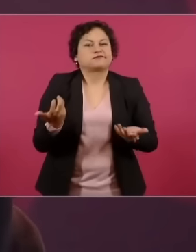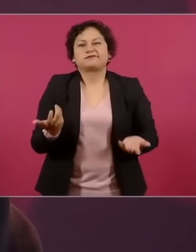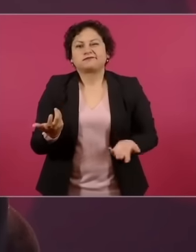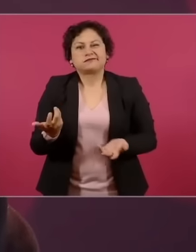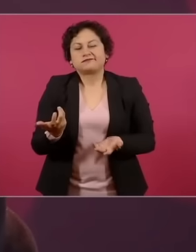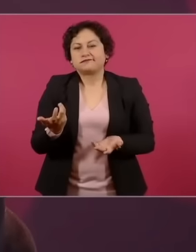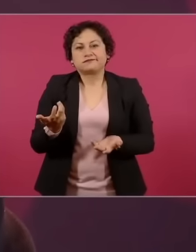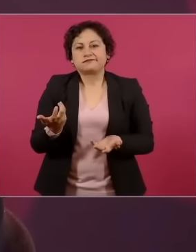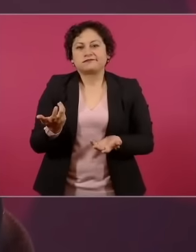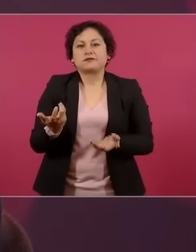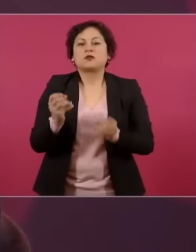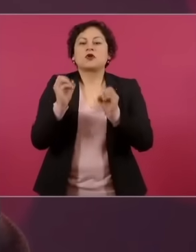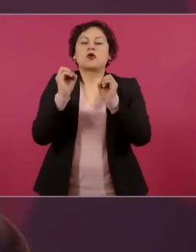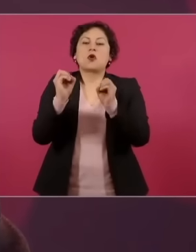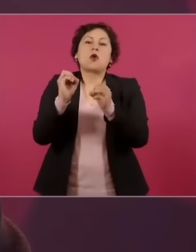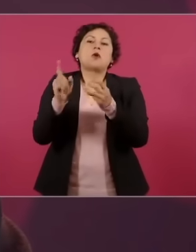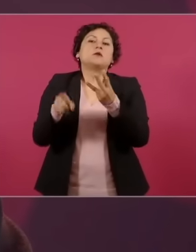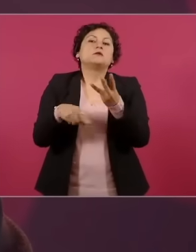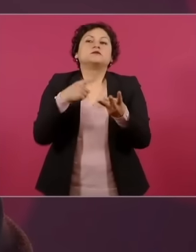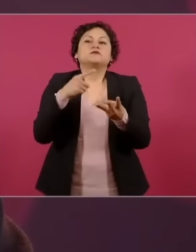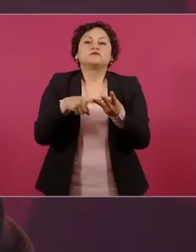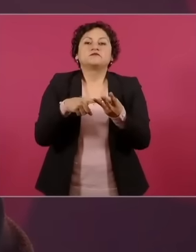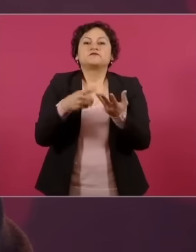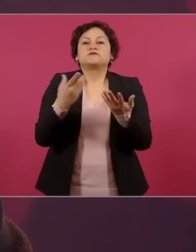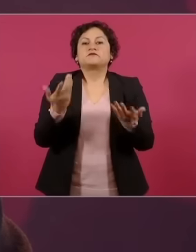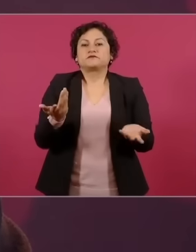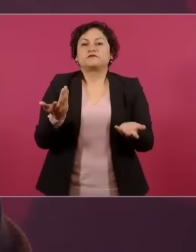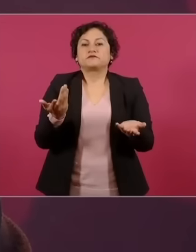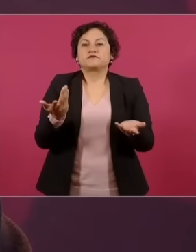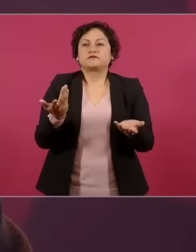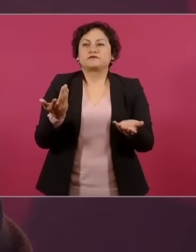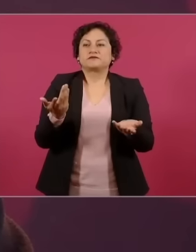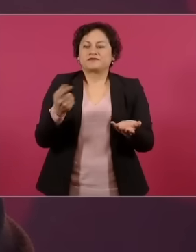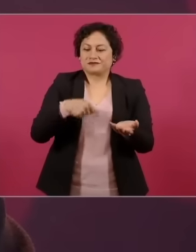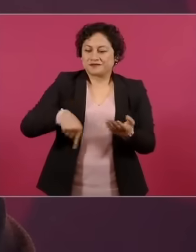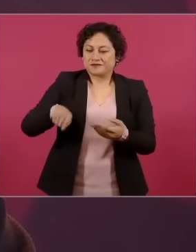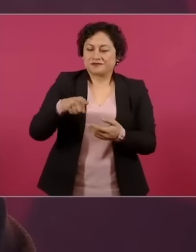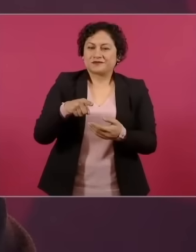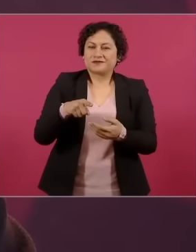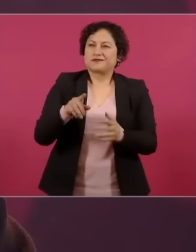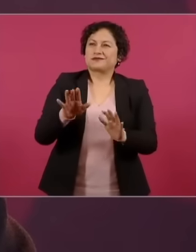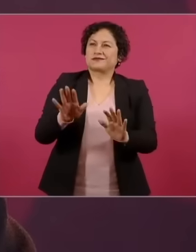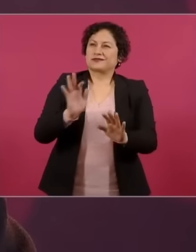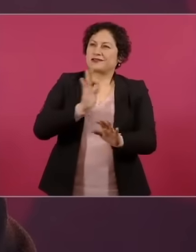en entender que la felicidad no es acumular dinero,